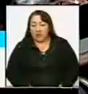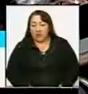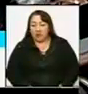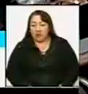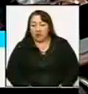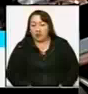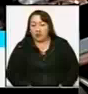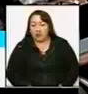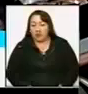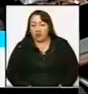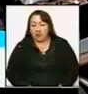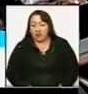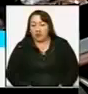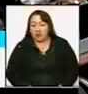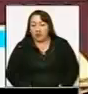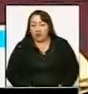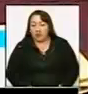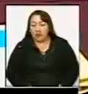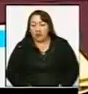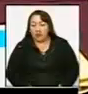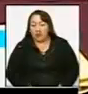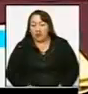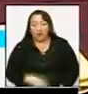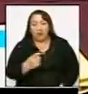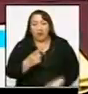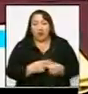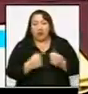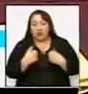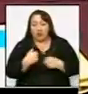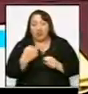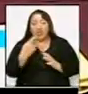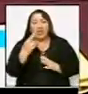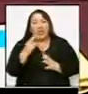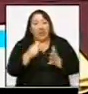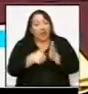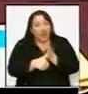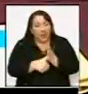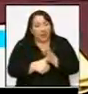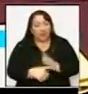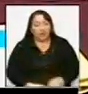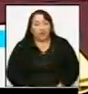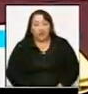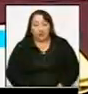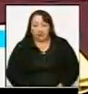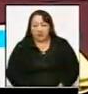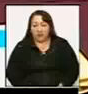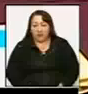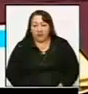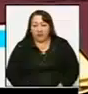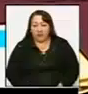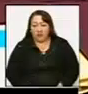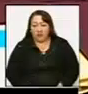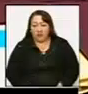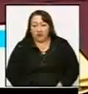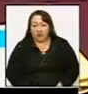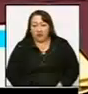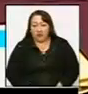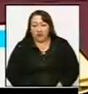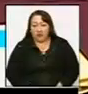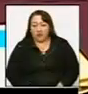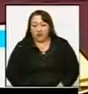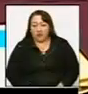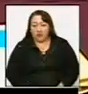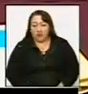Gracias, congresista. El único que tiene es el Registro Nacional de Identificación y Estado Civil. La OMP